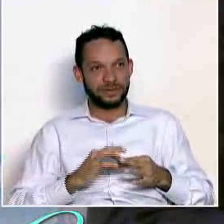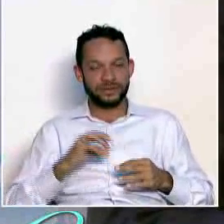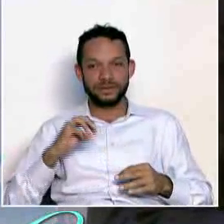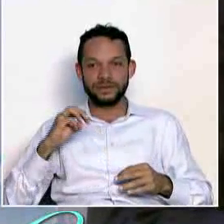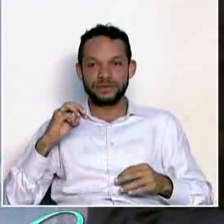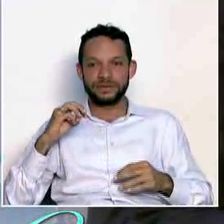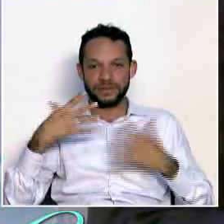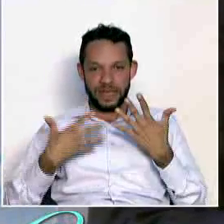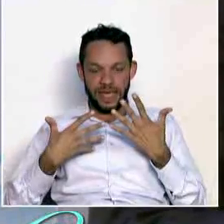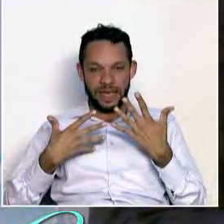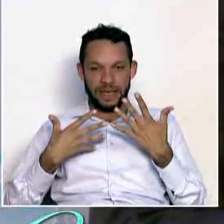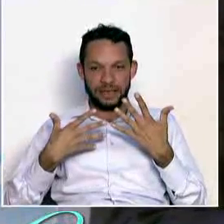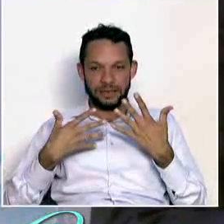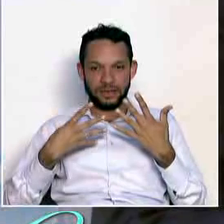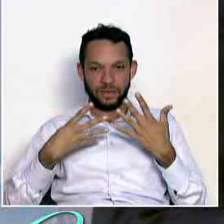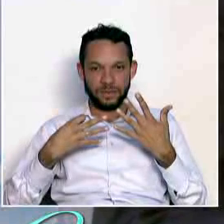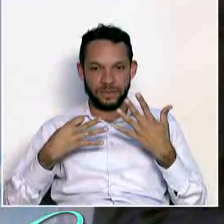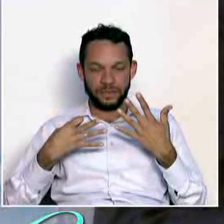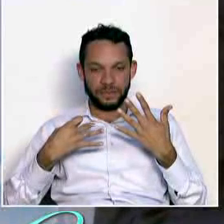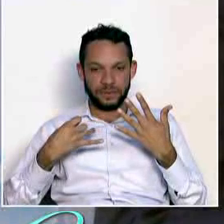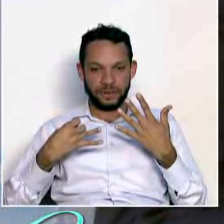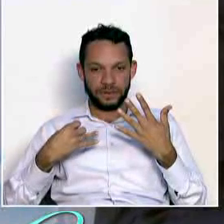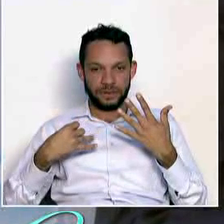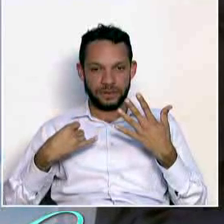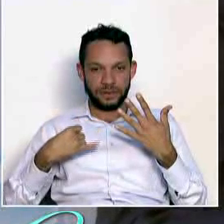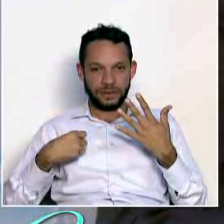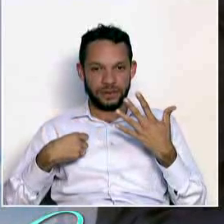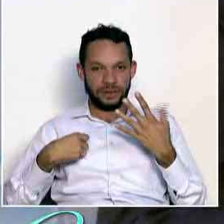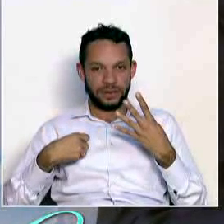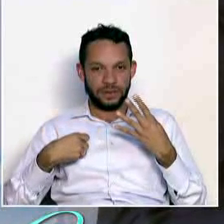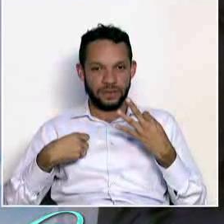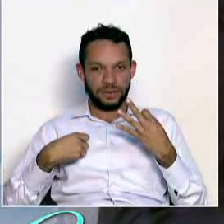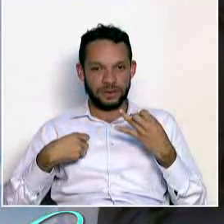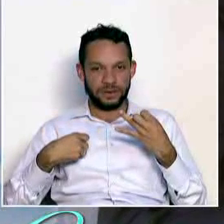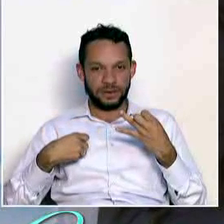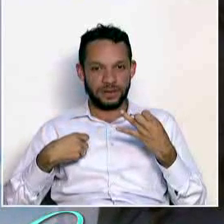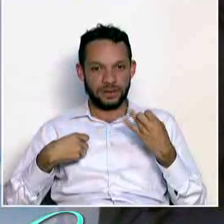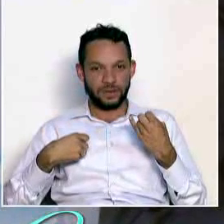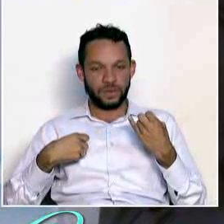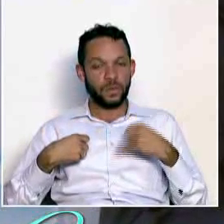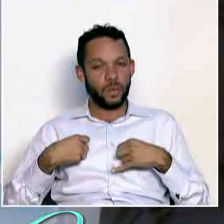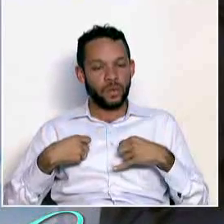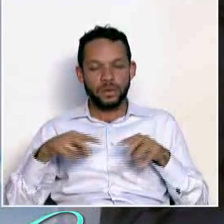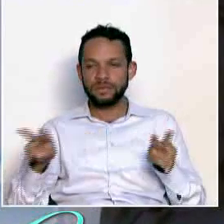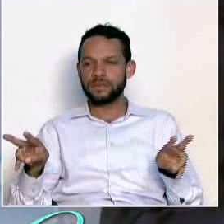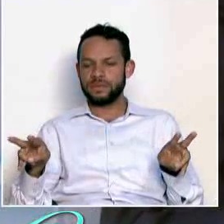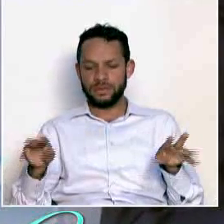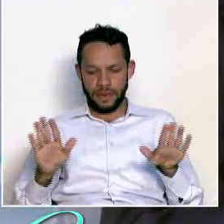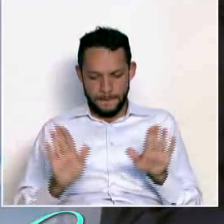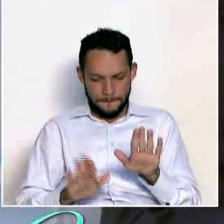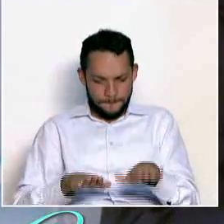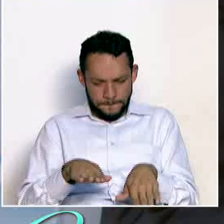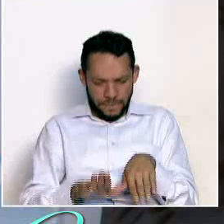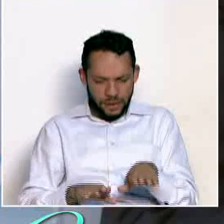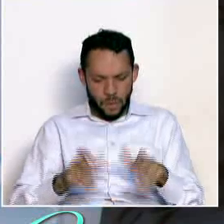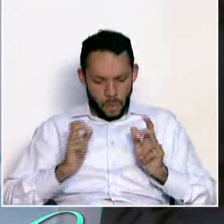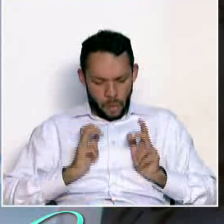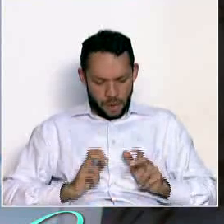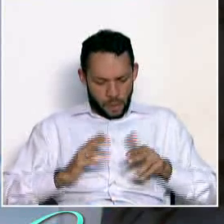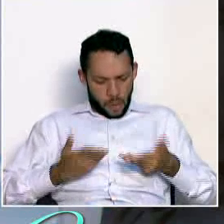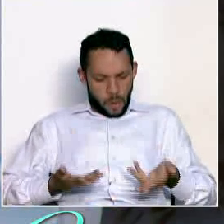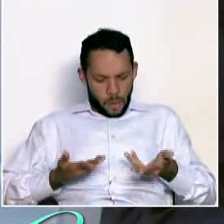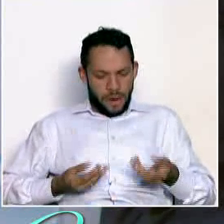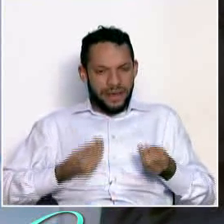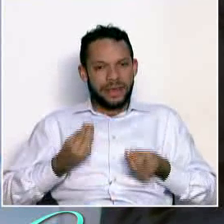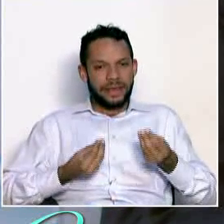3, 2, 1. Mira tus pies y dime cómo ves tus pies,